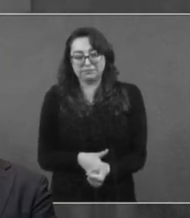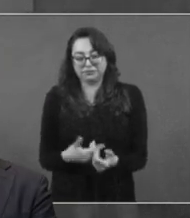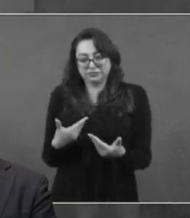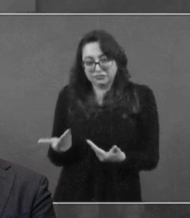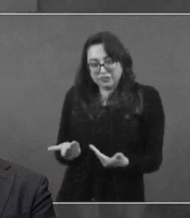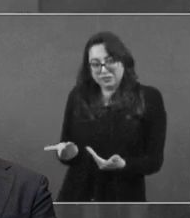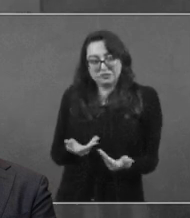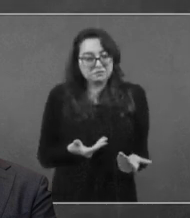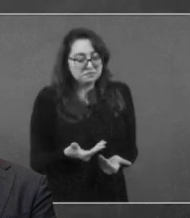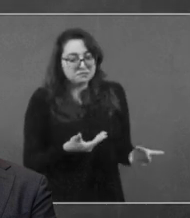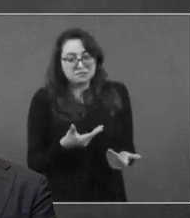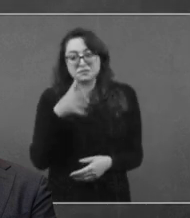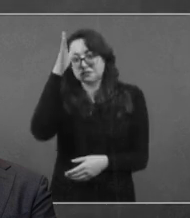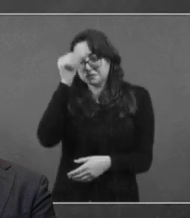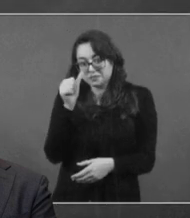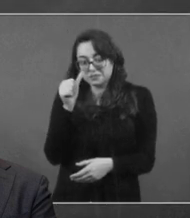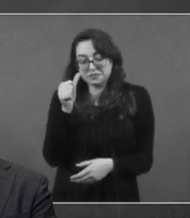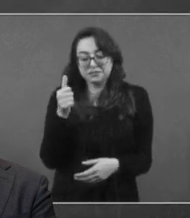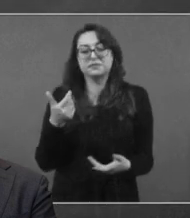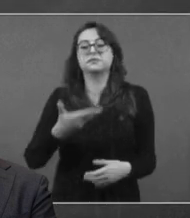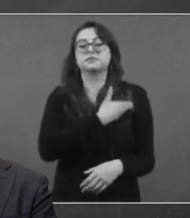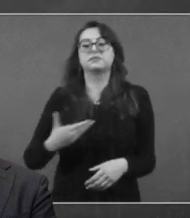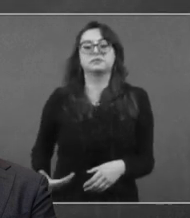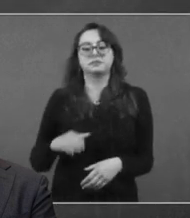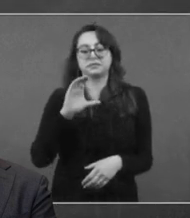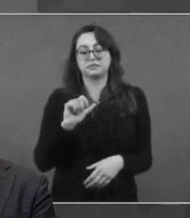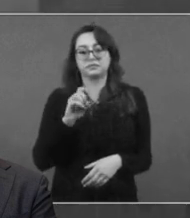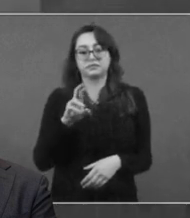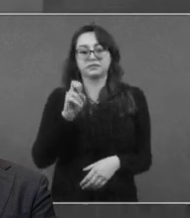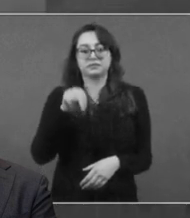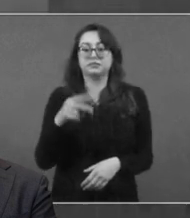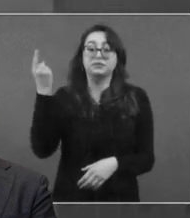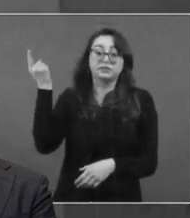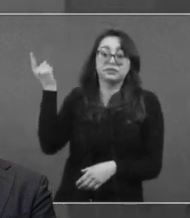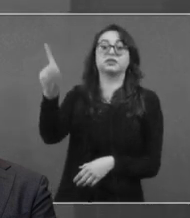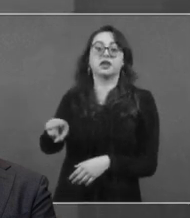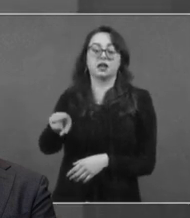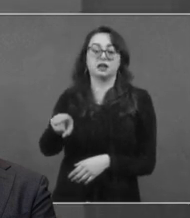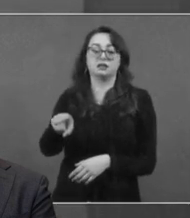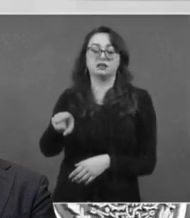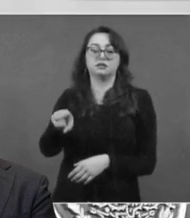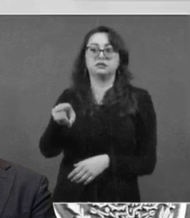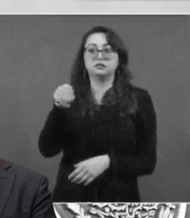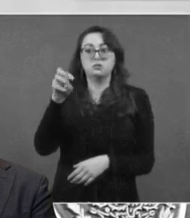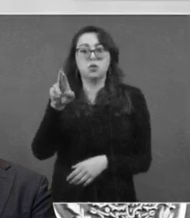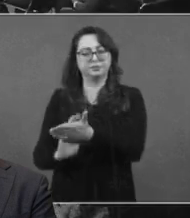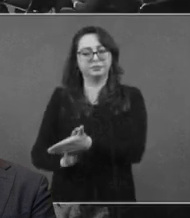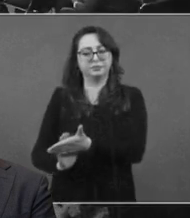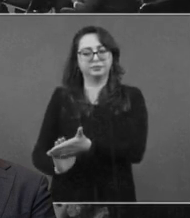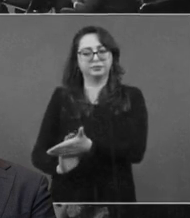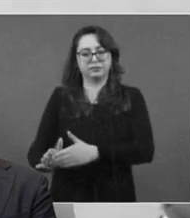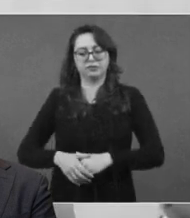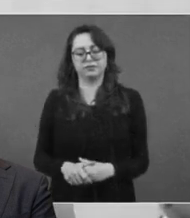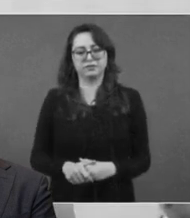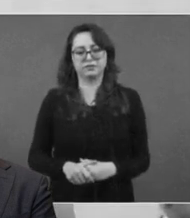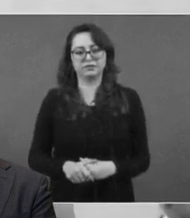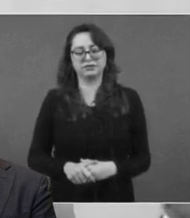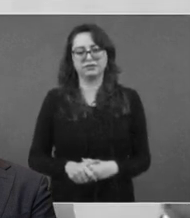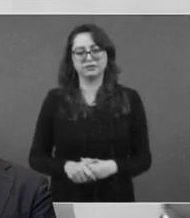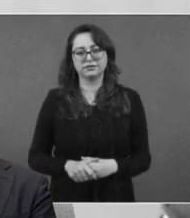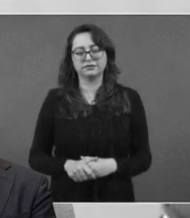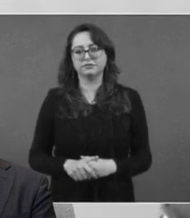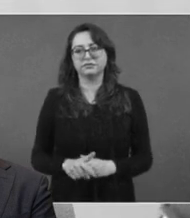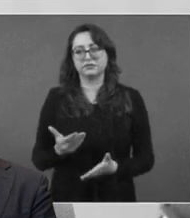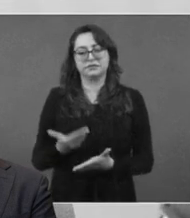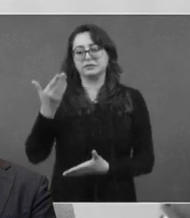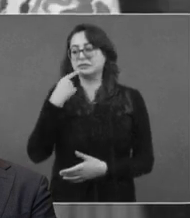Calderón ordena que le quiten los cargos a Moreira. Un ejercicio de la